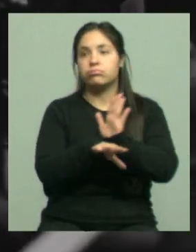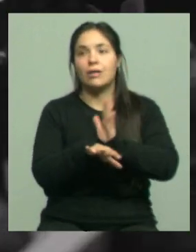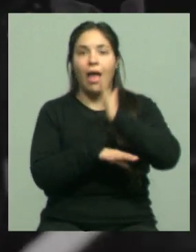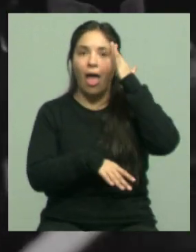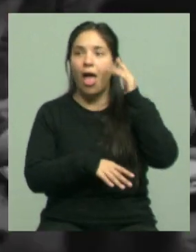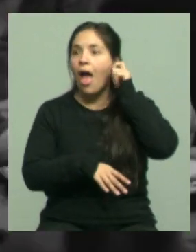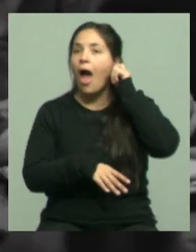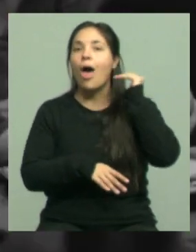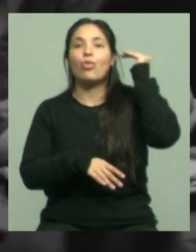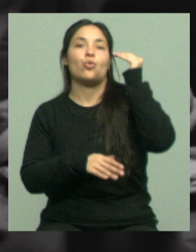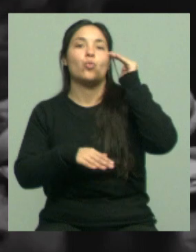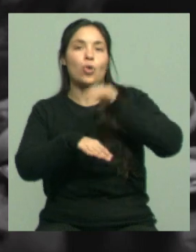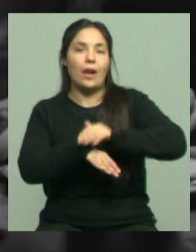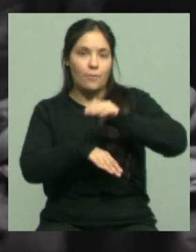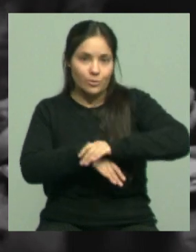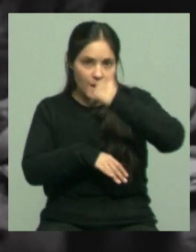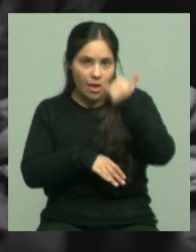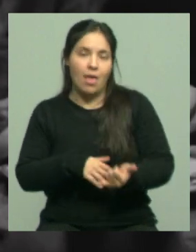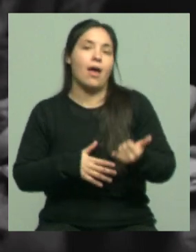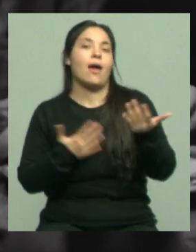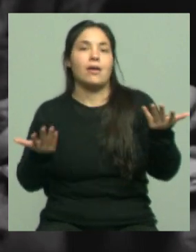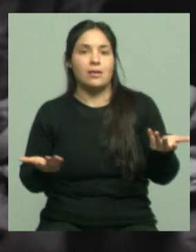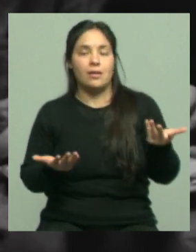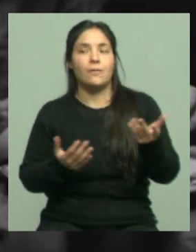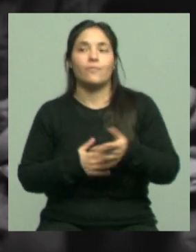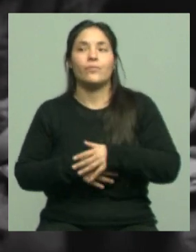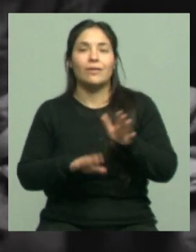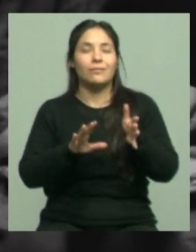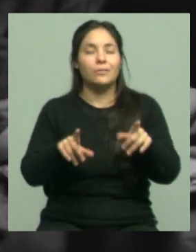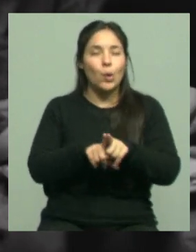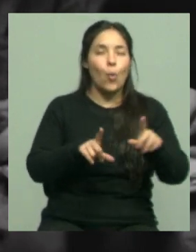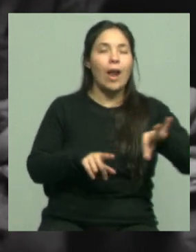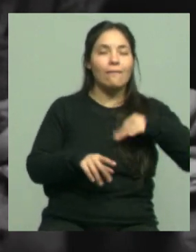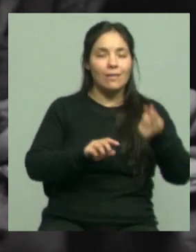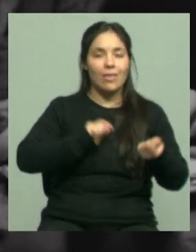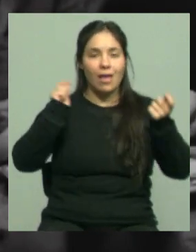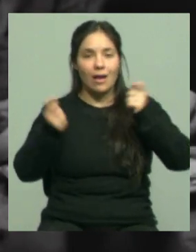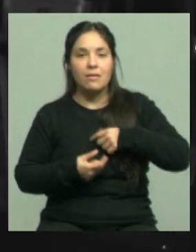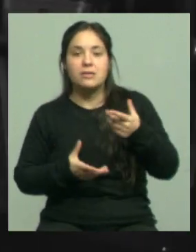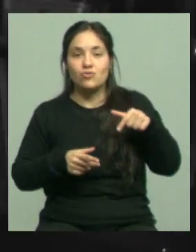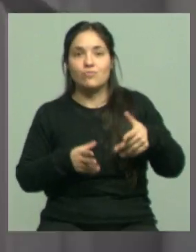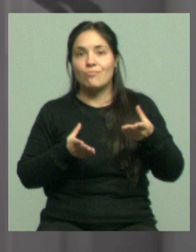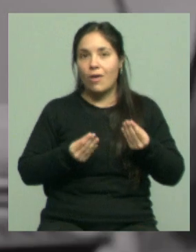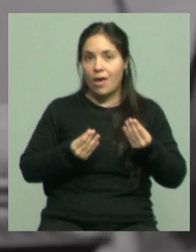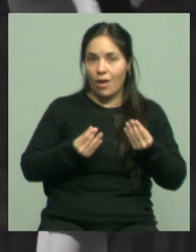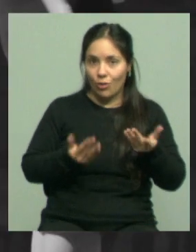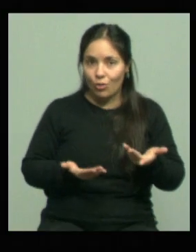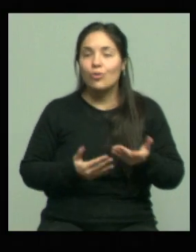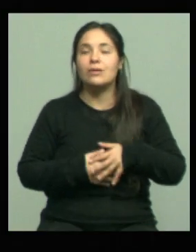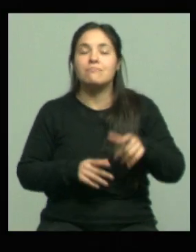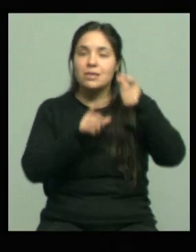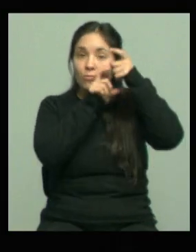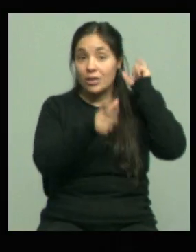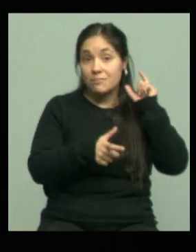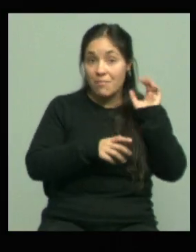a responsabilizarse, a tener, ¿no? Como otras responsabilidades y obligaciones. Y bueno, y esta es una experiencia